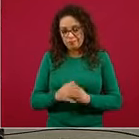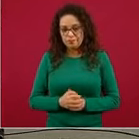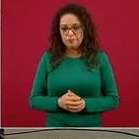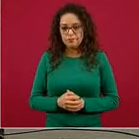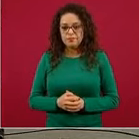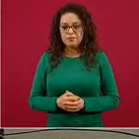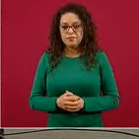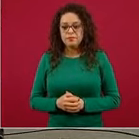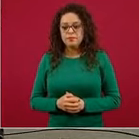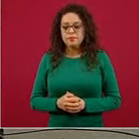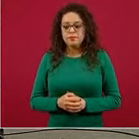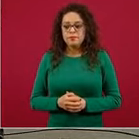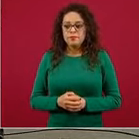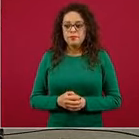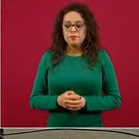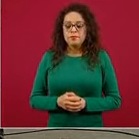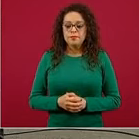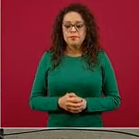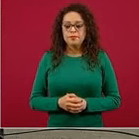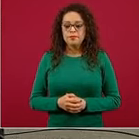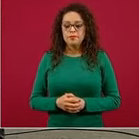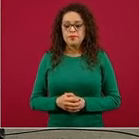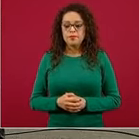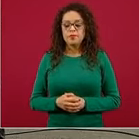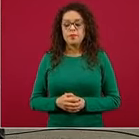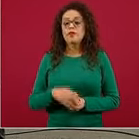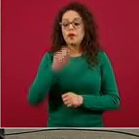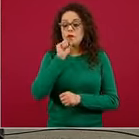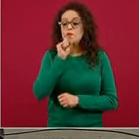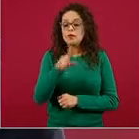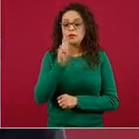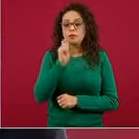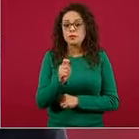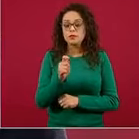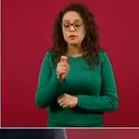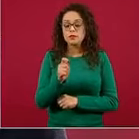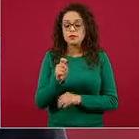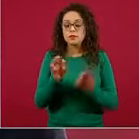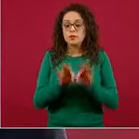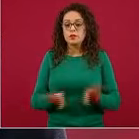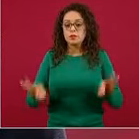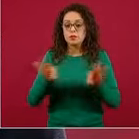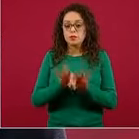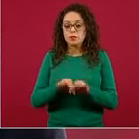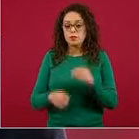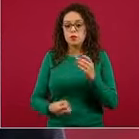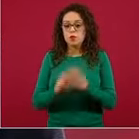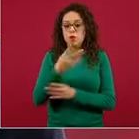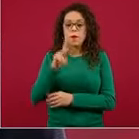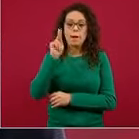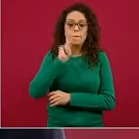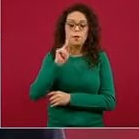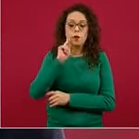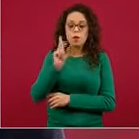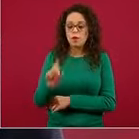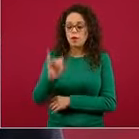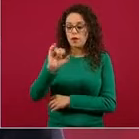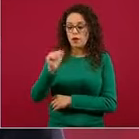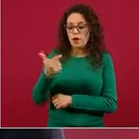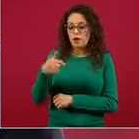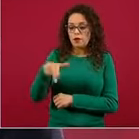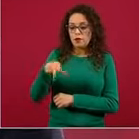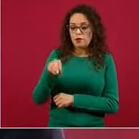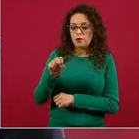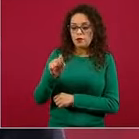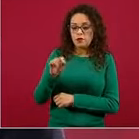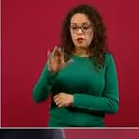Lógicamente, aquí también juegan un papel importante las nuevas pruebas diagnósticas que pueden dar resultados